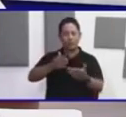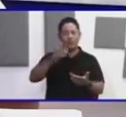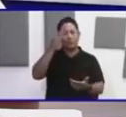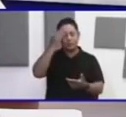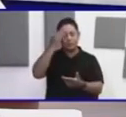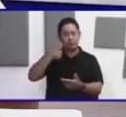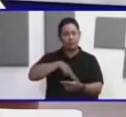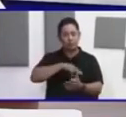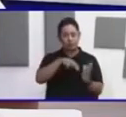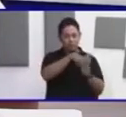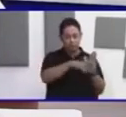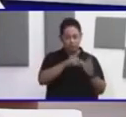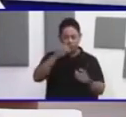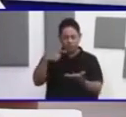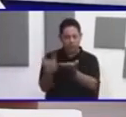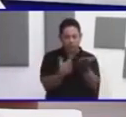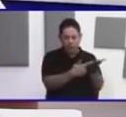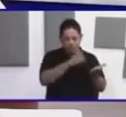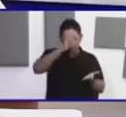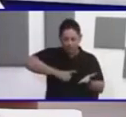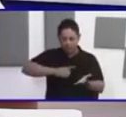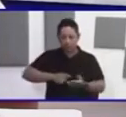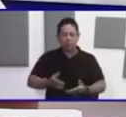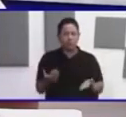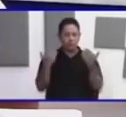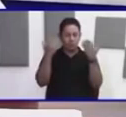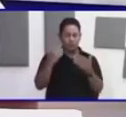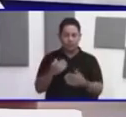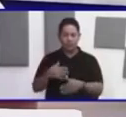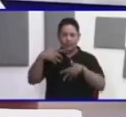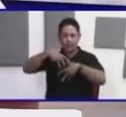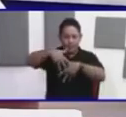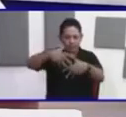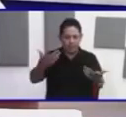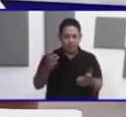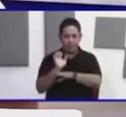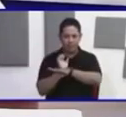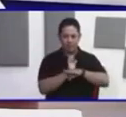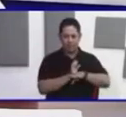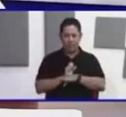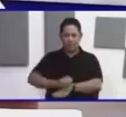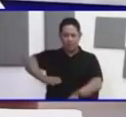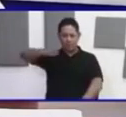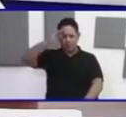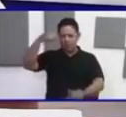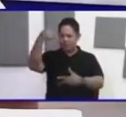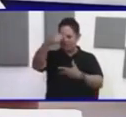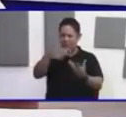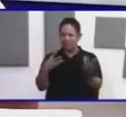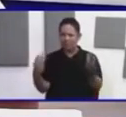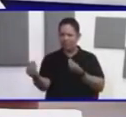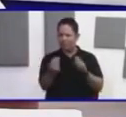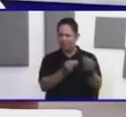pues van desde luego a un Consejo de Seguridad donde participan las otras fuerzas y otras entidades que hacen parte de ese Consejo. No